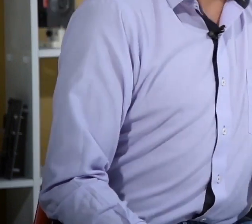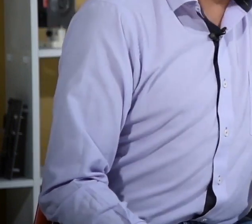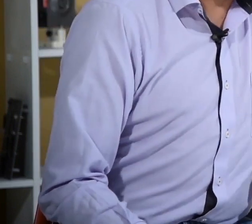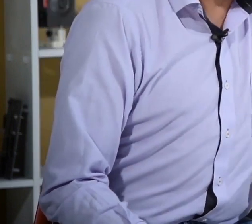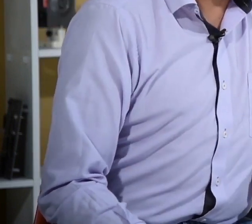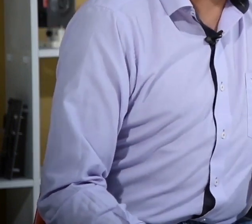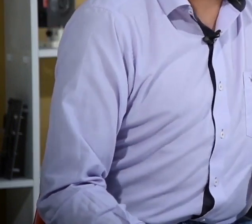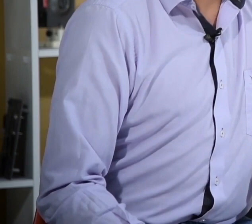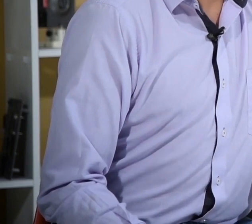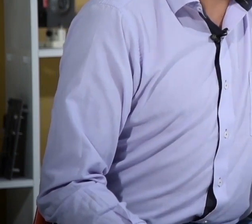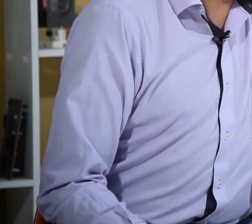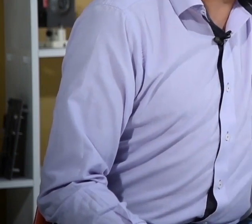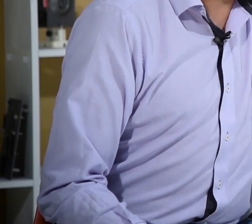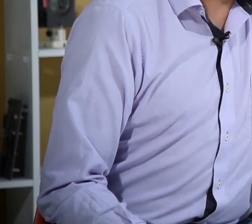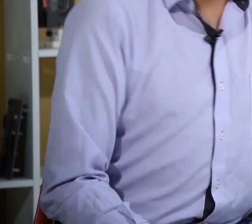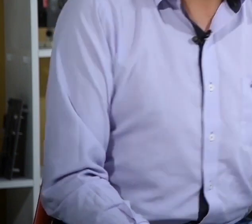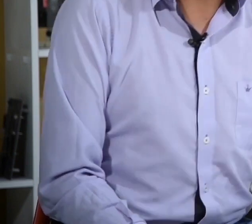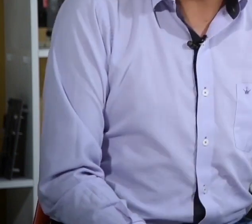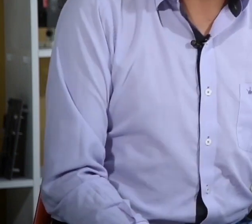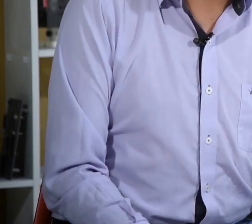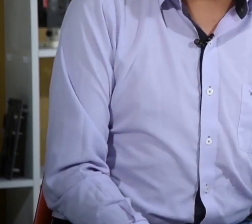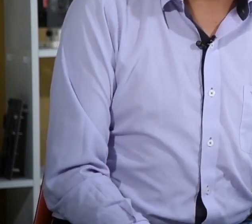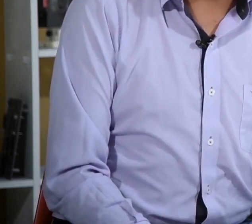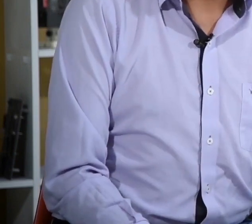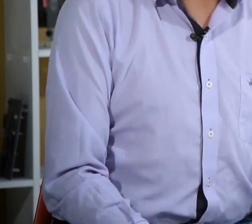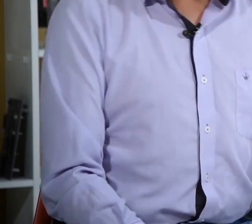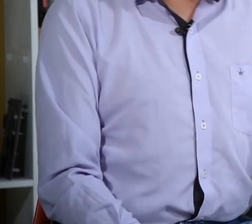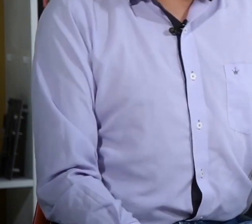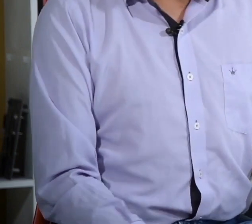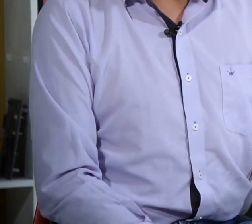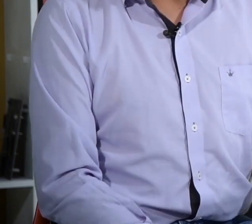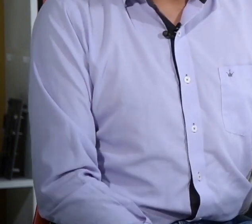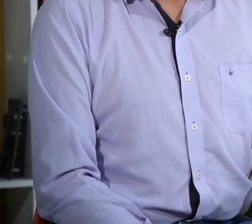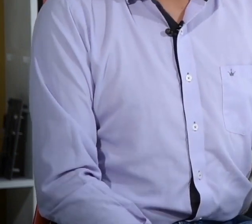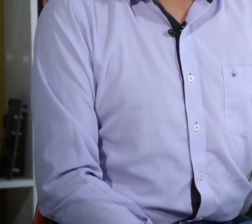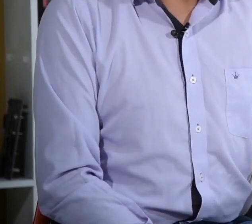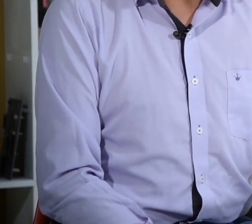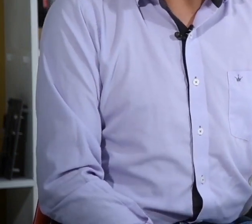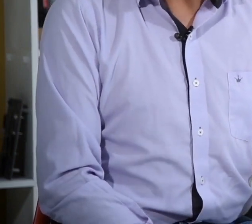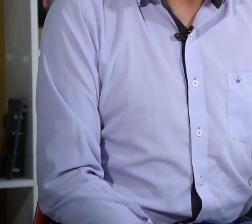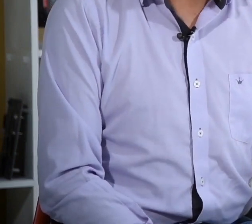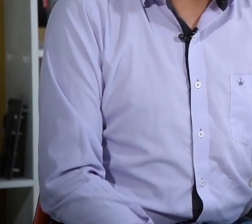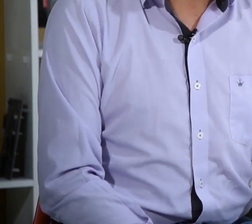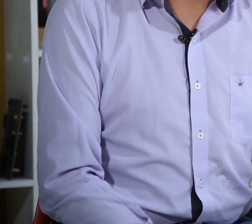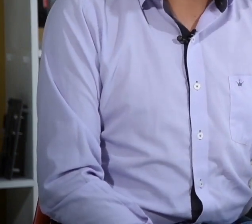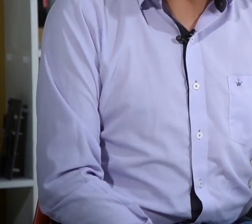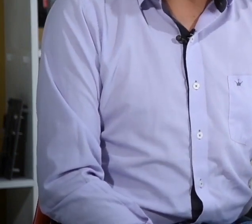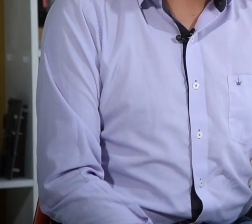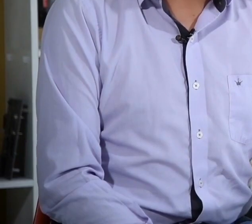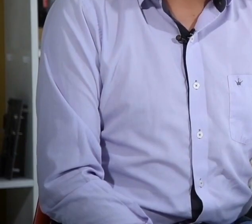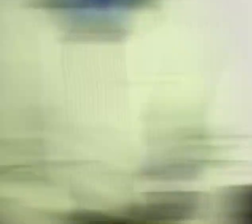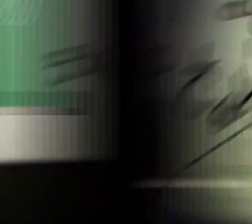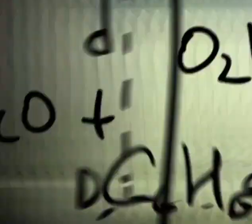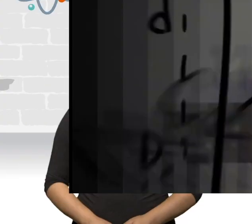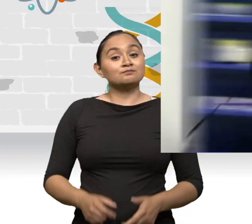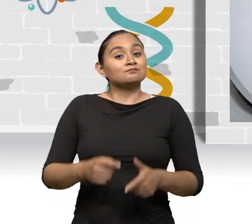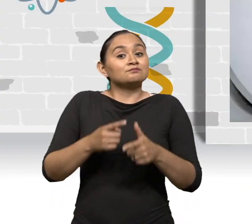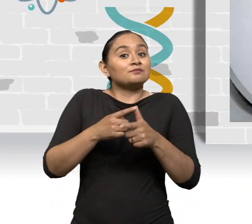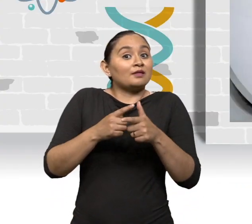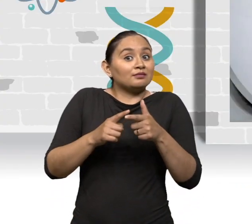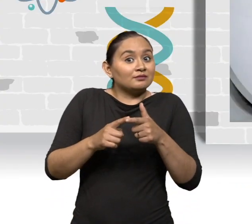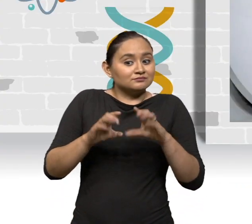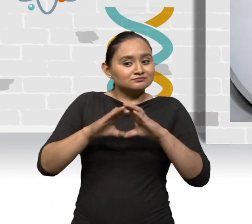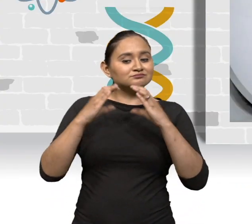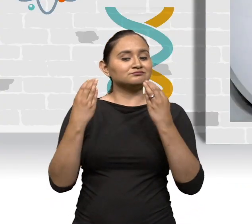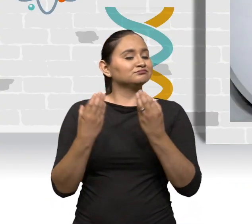tendremos un signo, un número seguido de la j. Esto representa la coordenada en las ordenadas.